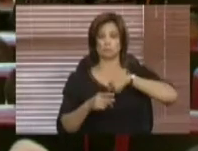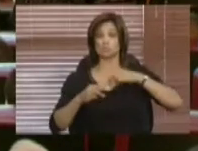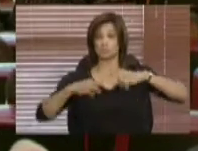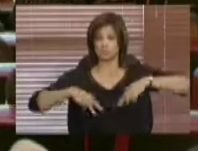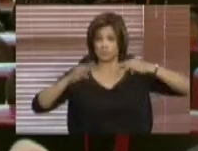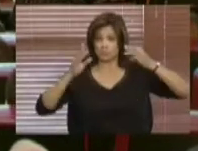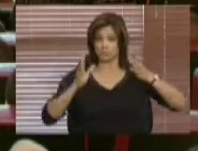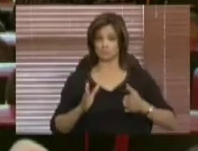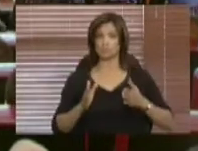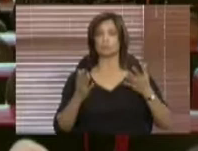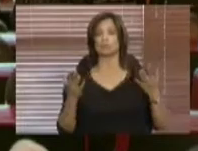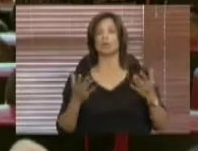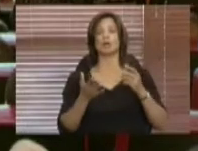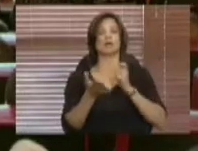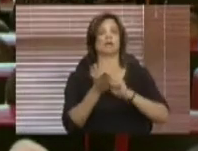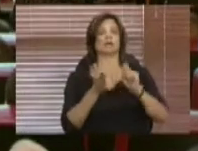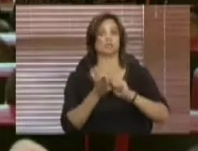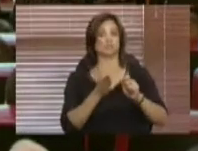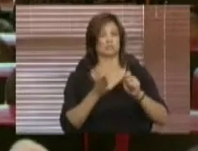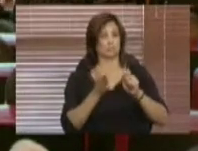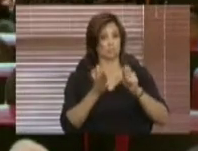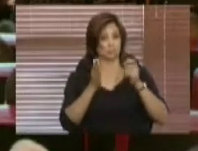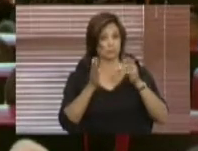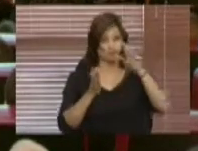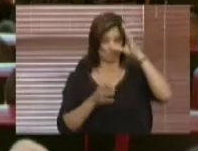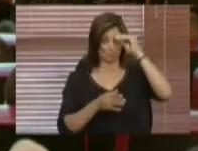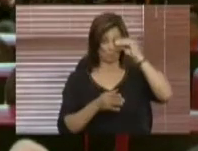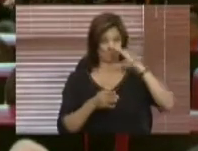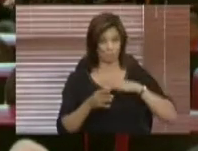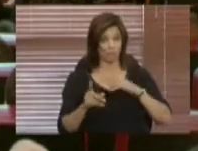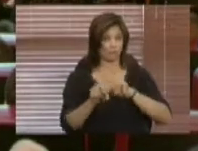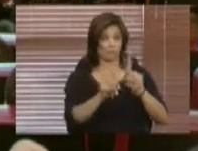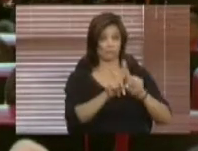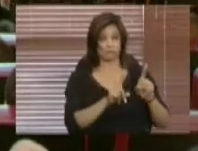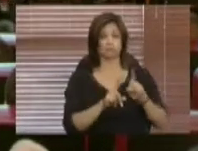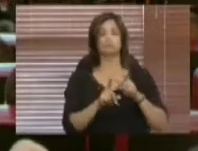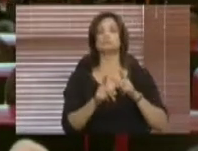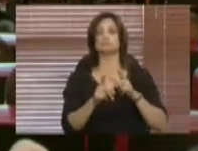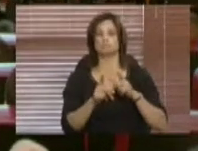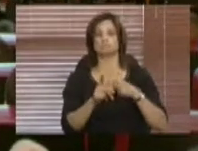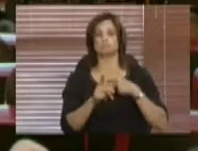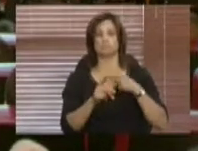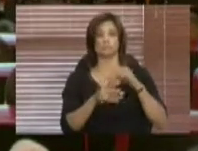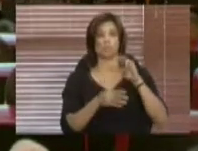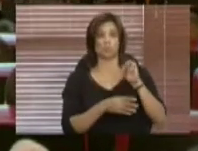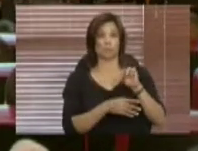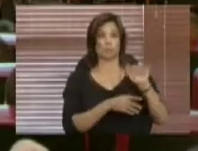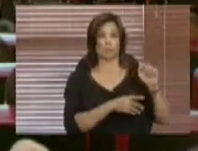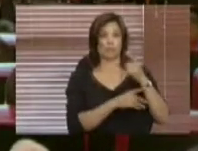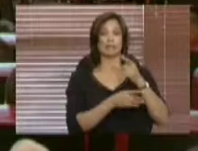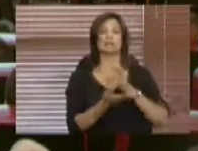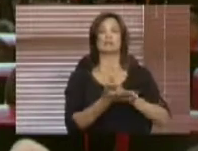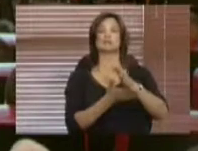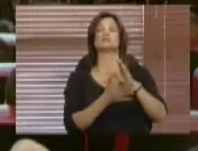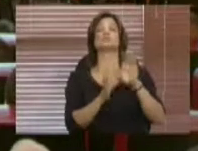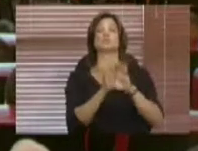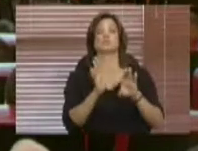magistrados, el secretario y letrados, realizaron un máster en Derecho